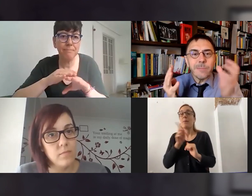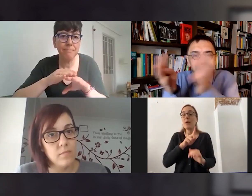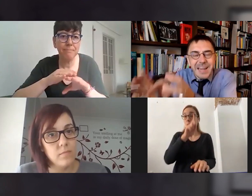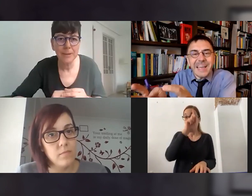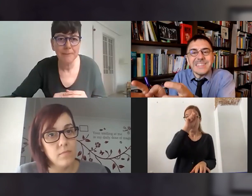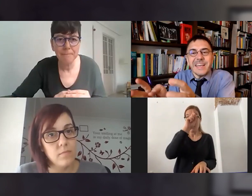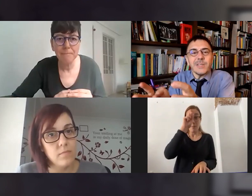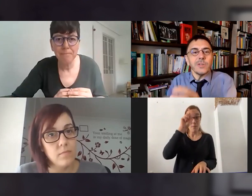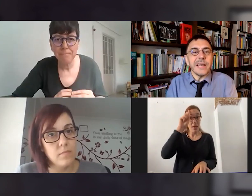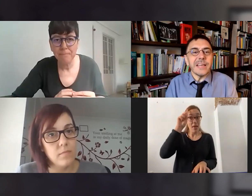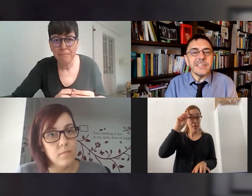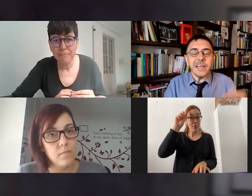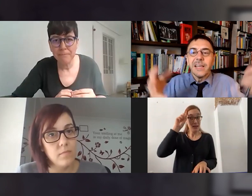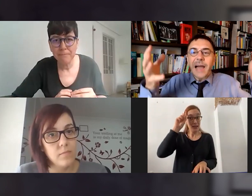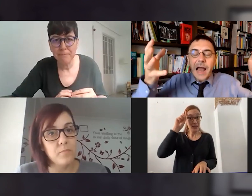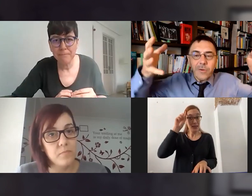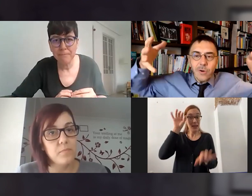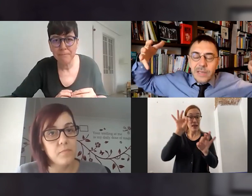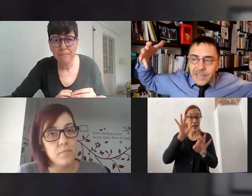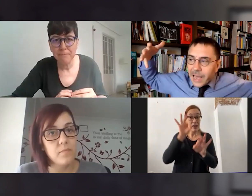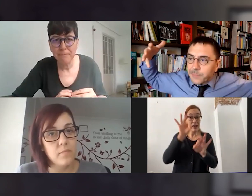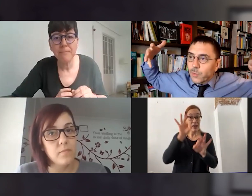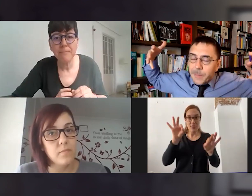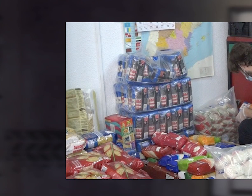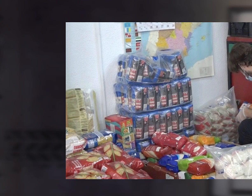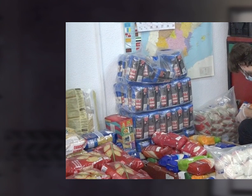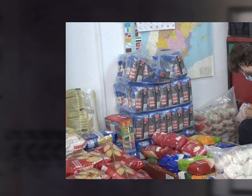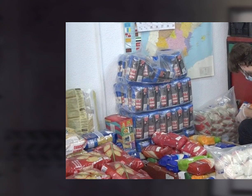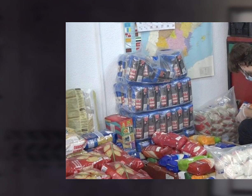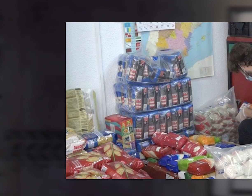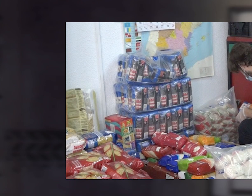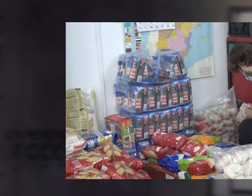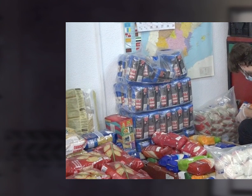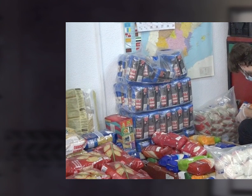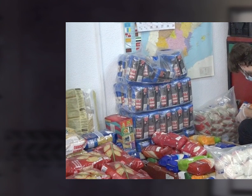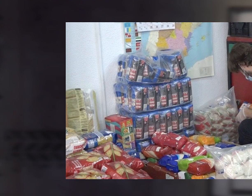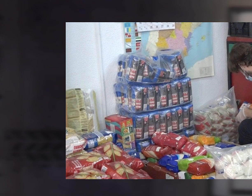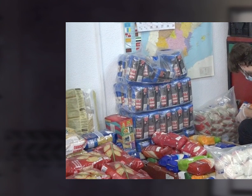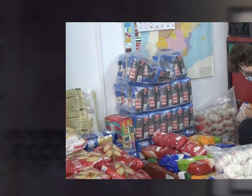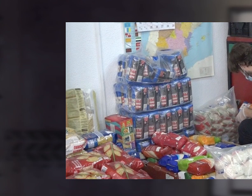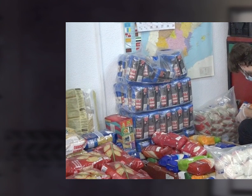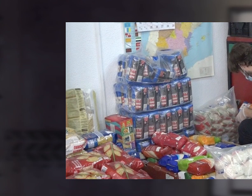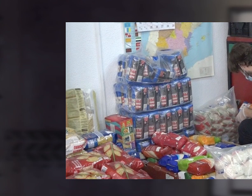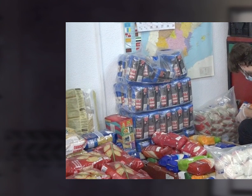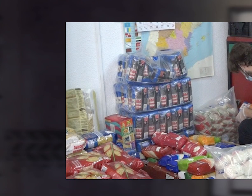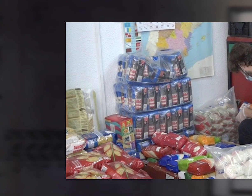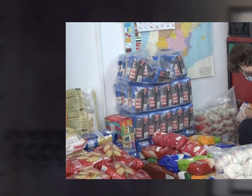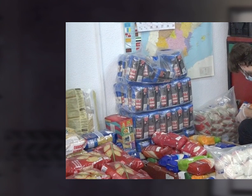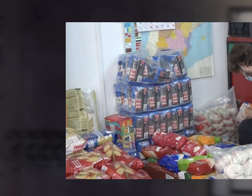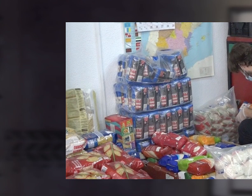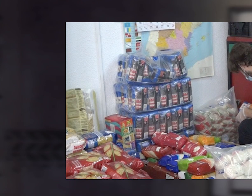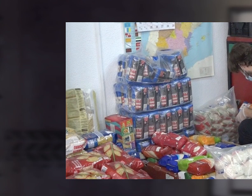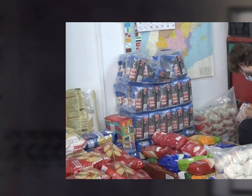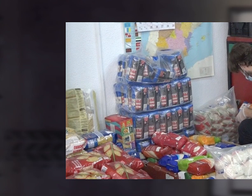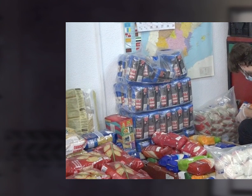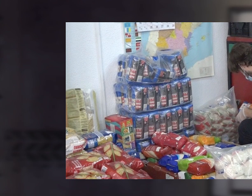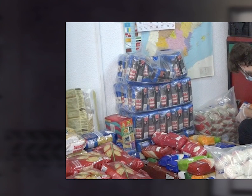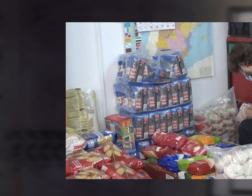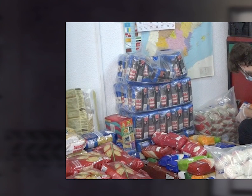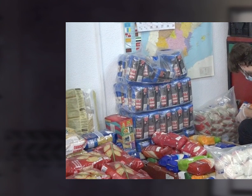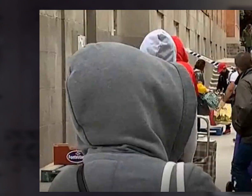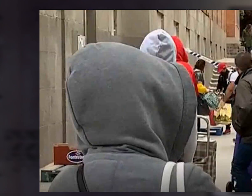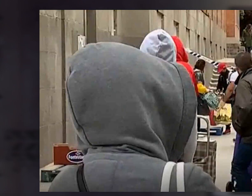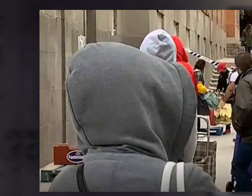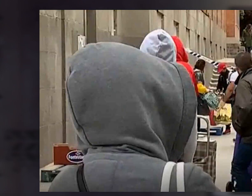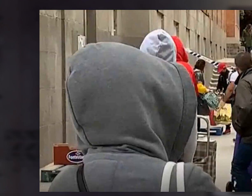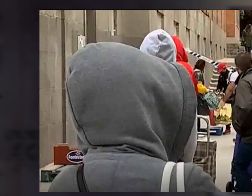que Podemos tenía que ser eso, ¿no? Tenía que ser algo absolutamente dentro, ¿no? No controlando como ha hecho siempre la izquierda, sino siendo parte, ¿no?, de